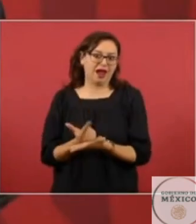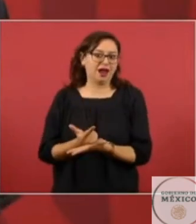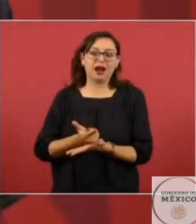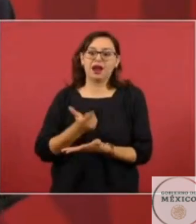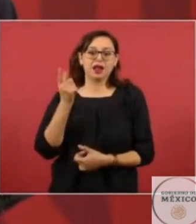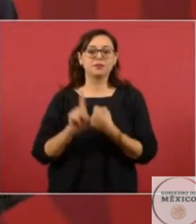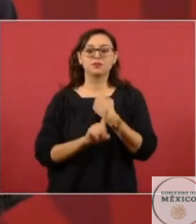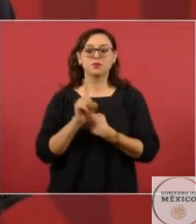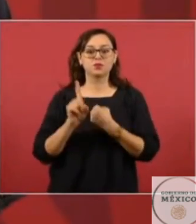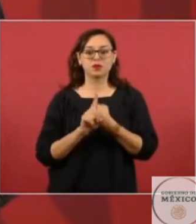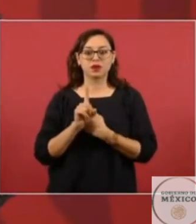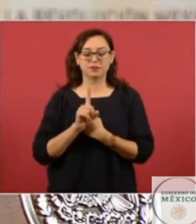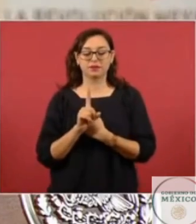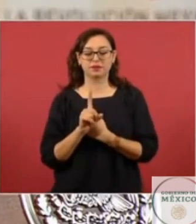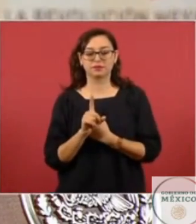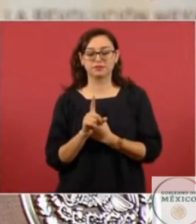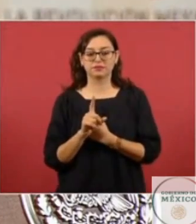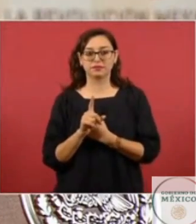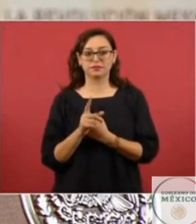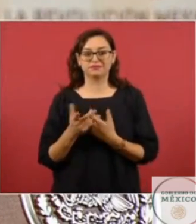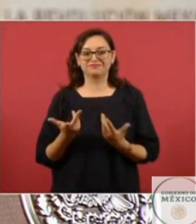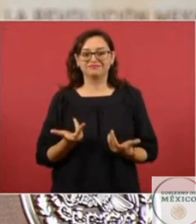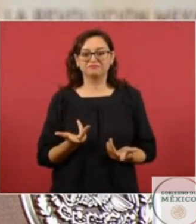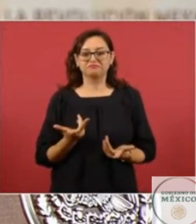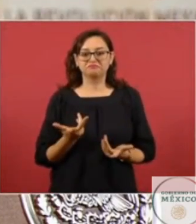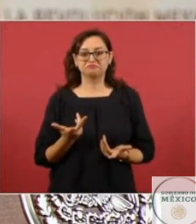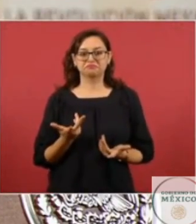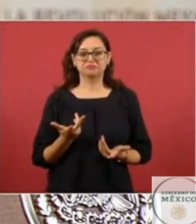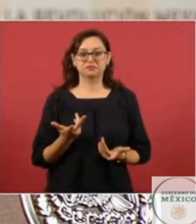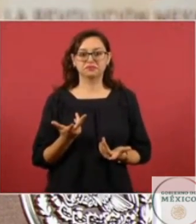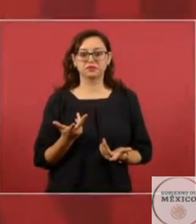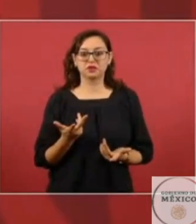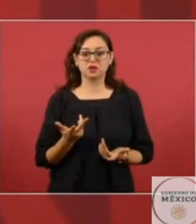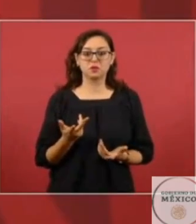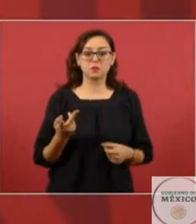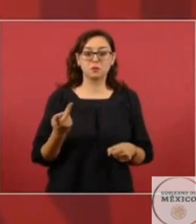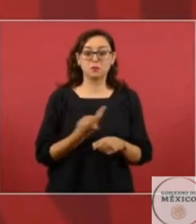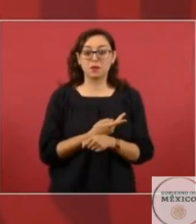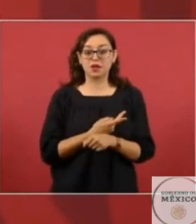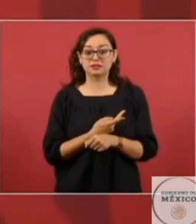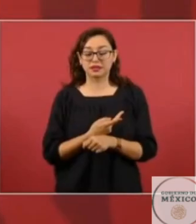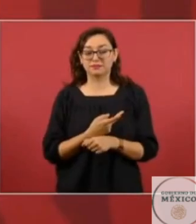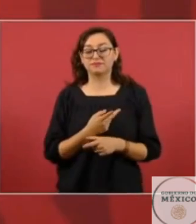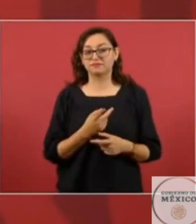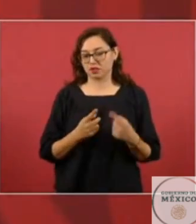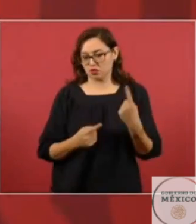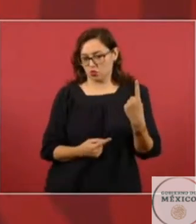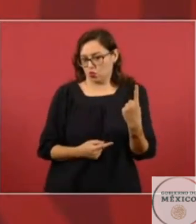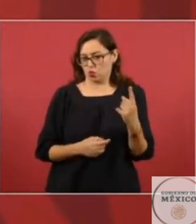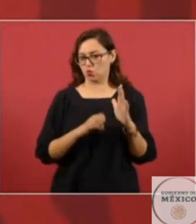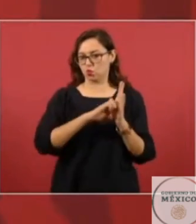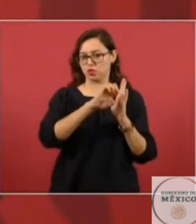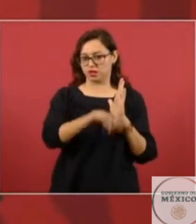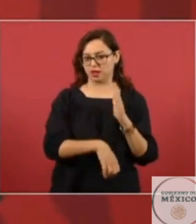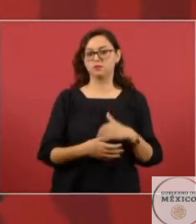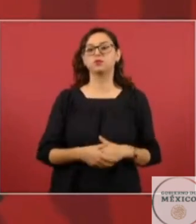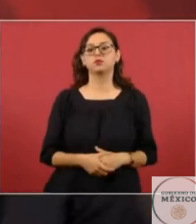Recibimos la propuesta, es una propuesta, la analizamos y tomamos una